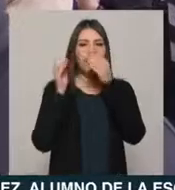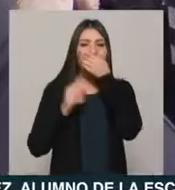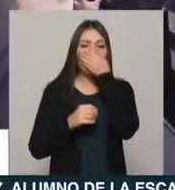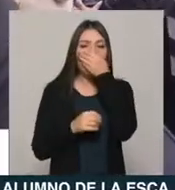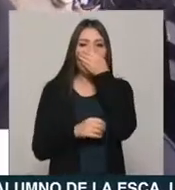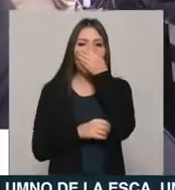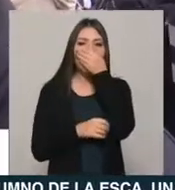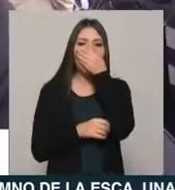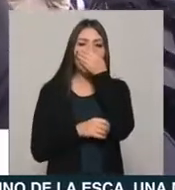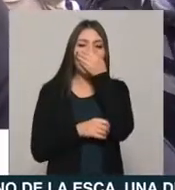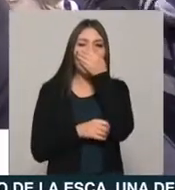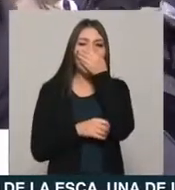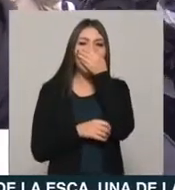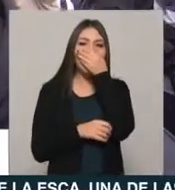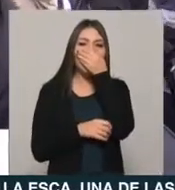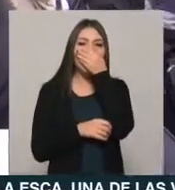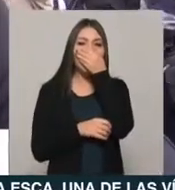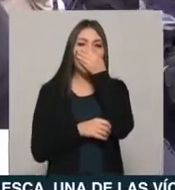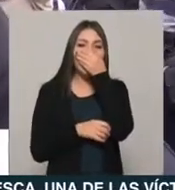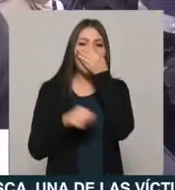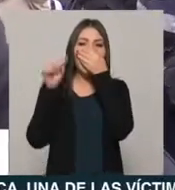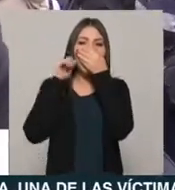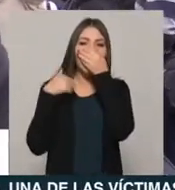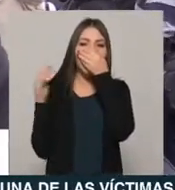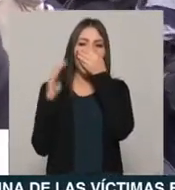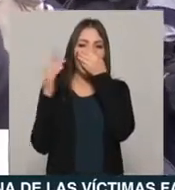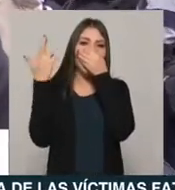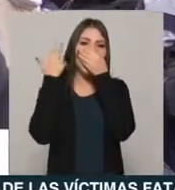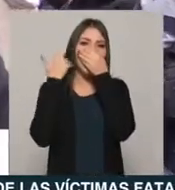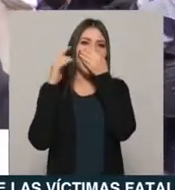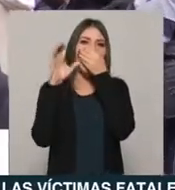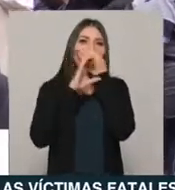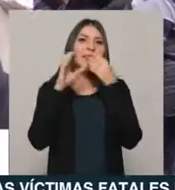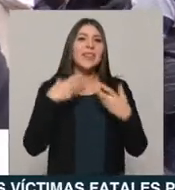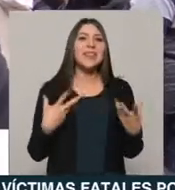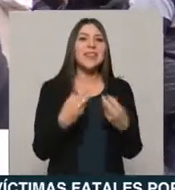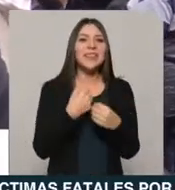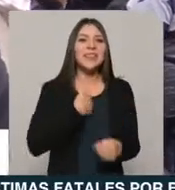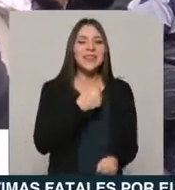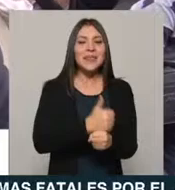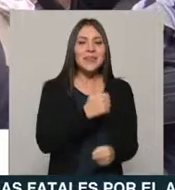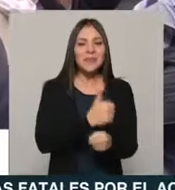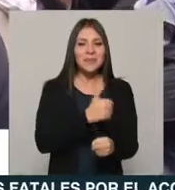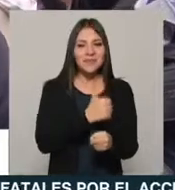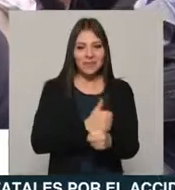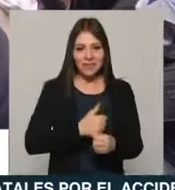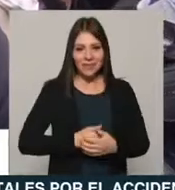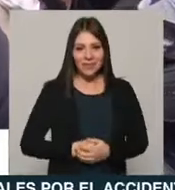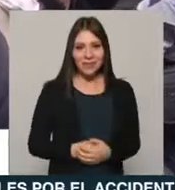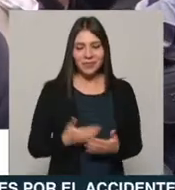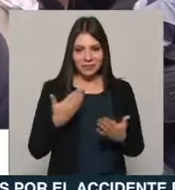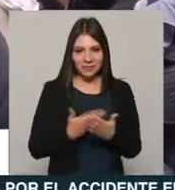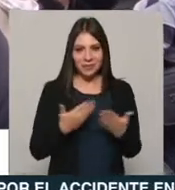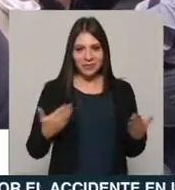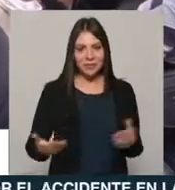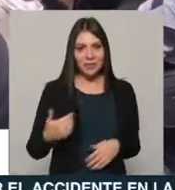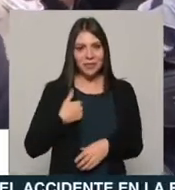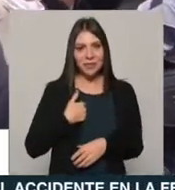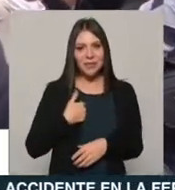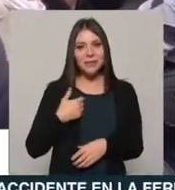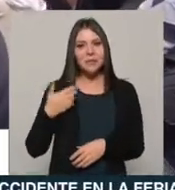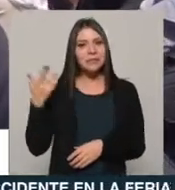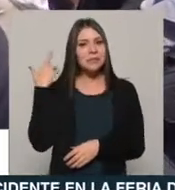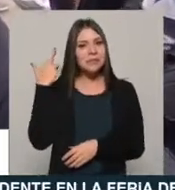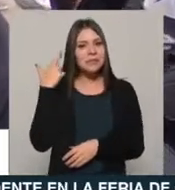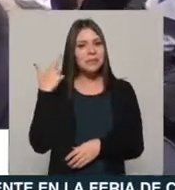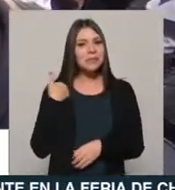la verdad, en casa siempre escuchaba las canciones con mi abuela y actualmente me tomo un tiempo para escuchar